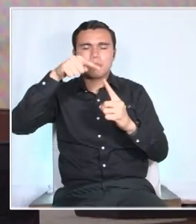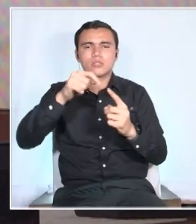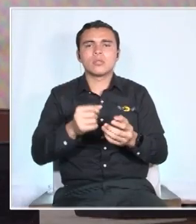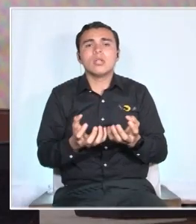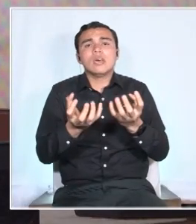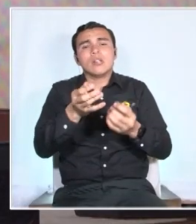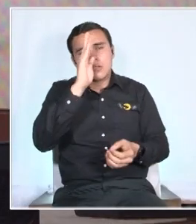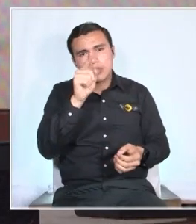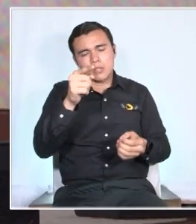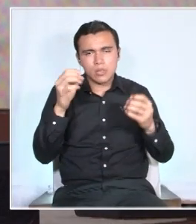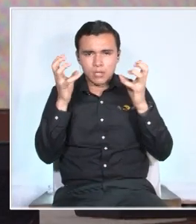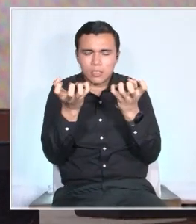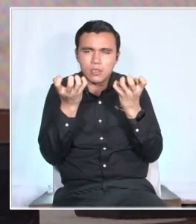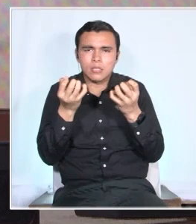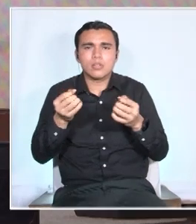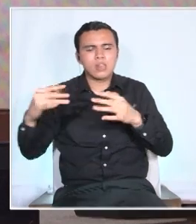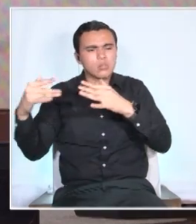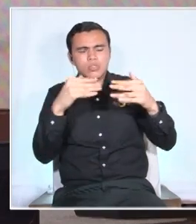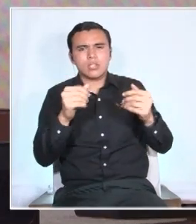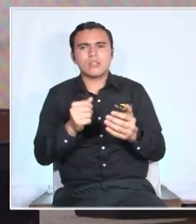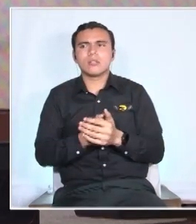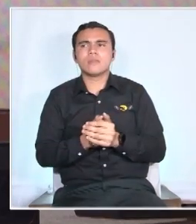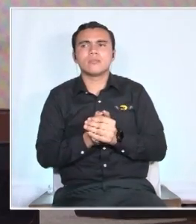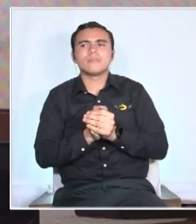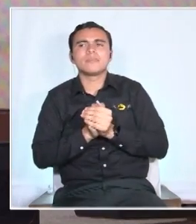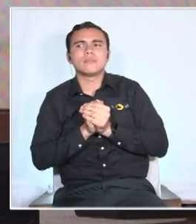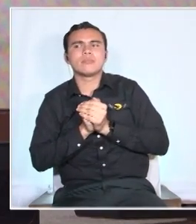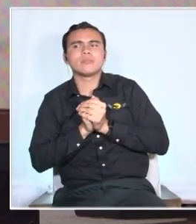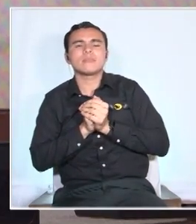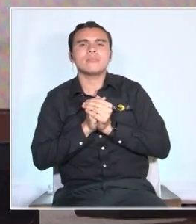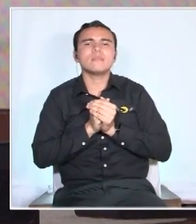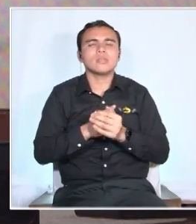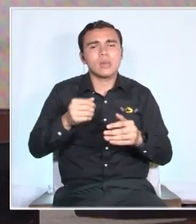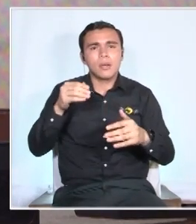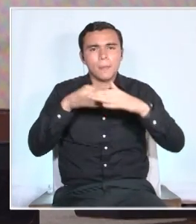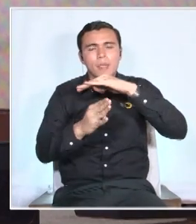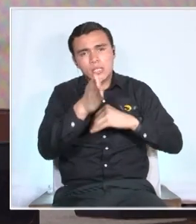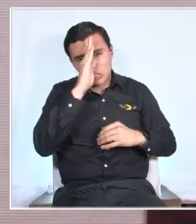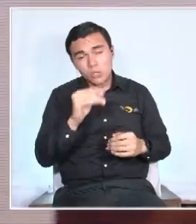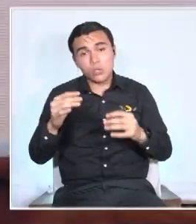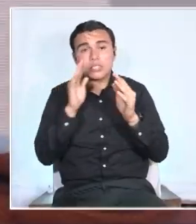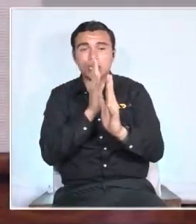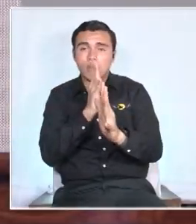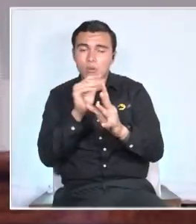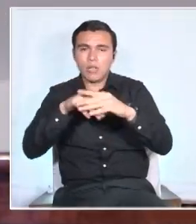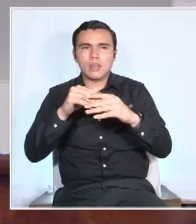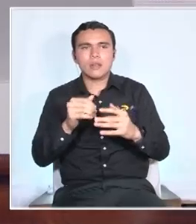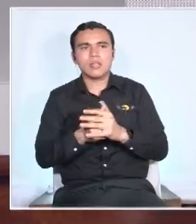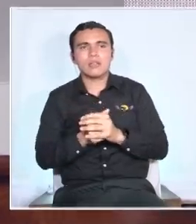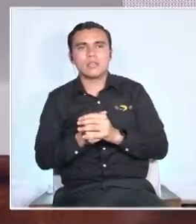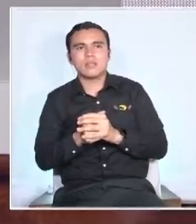te quiere en el mismo lugar donde Él te puso. Y cuando Él salió y se metió en la cueva, Dios le habló en la cueva y le dijo: